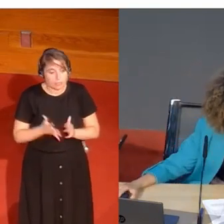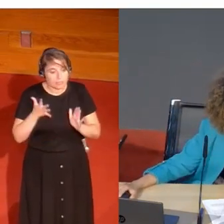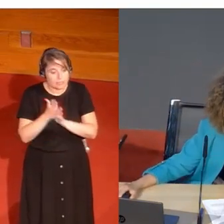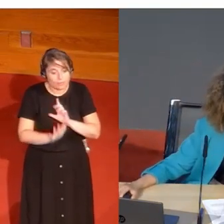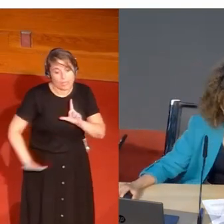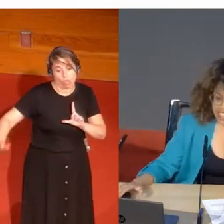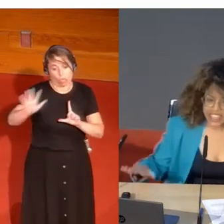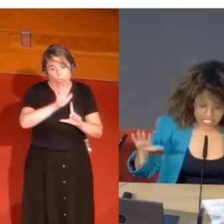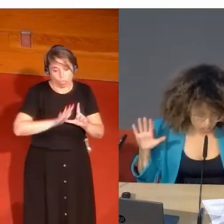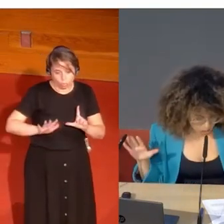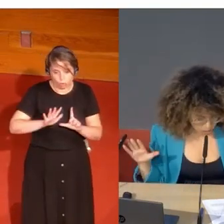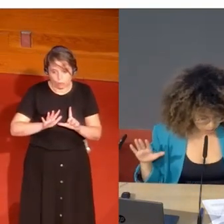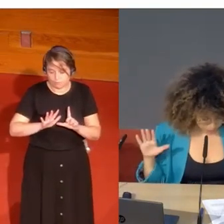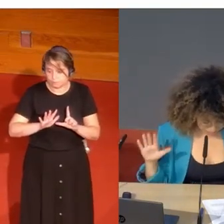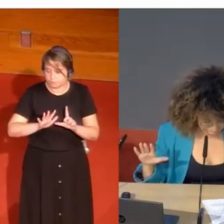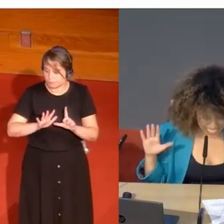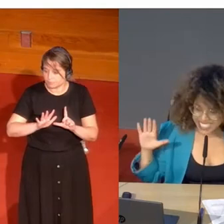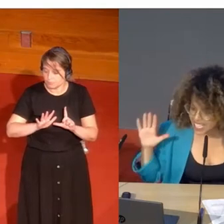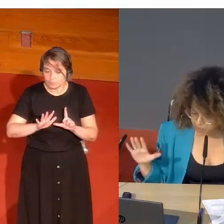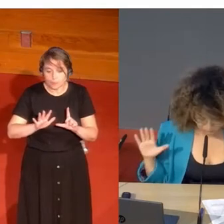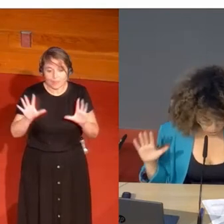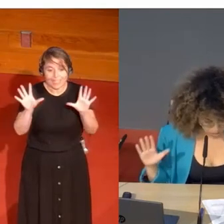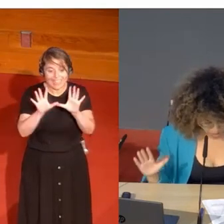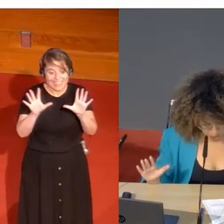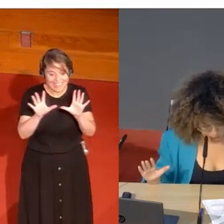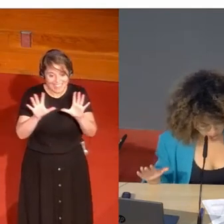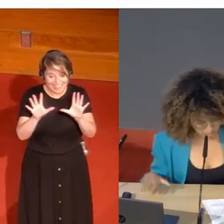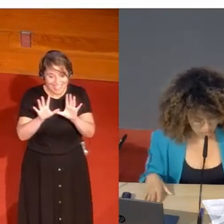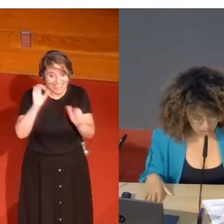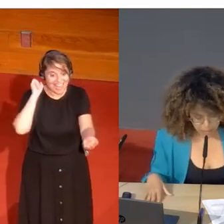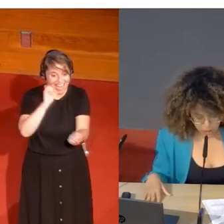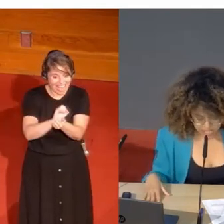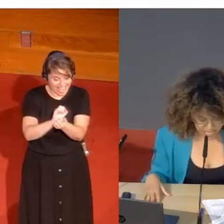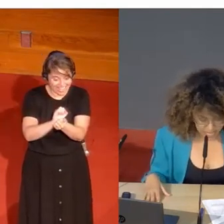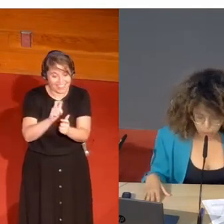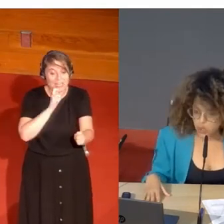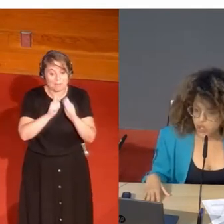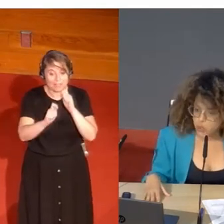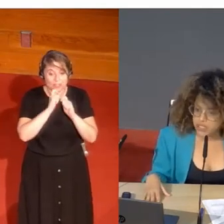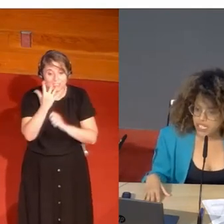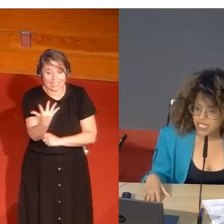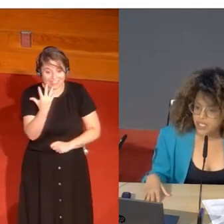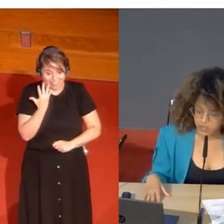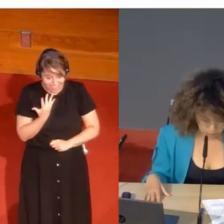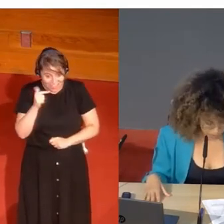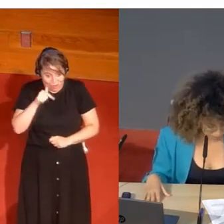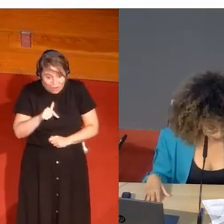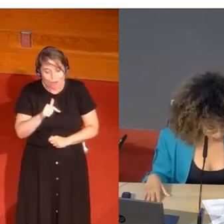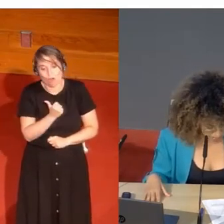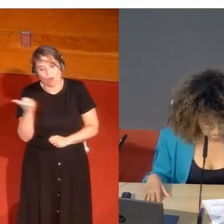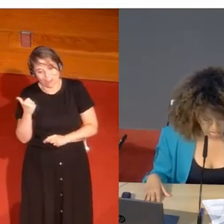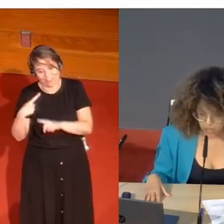región donde cinco de las 10 mayores cárceles de periodistas del mundo se encuentra en